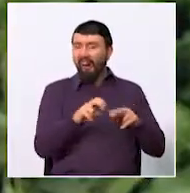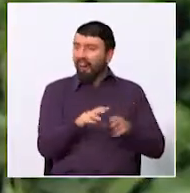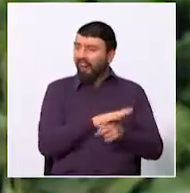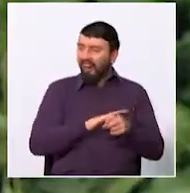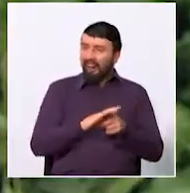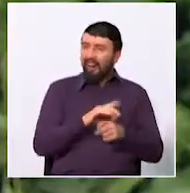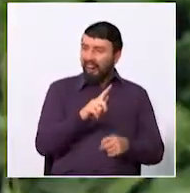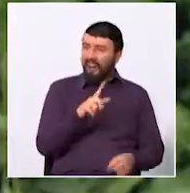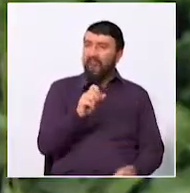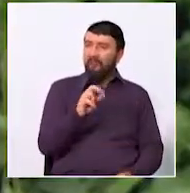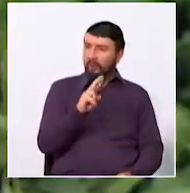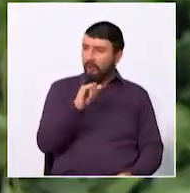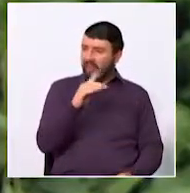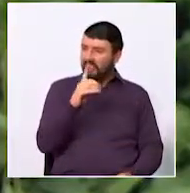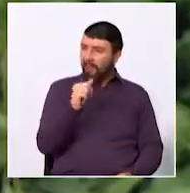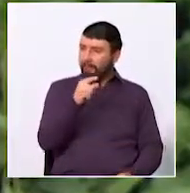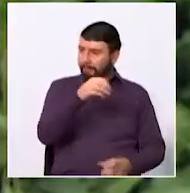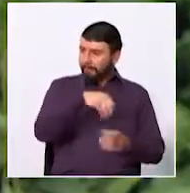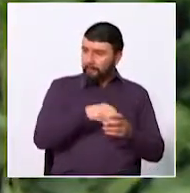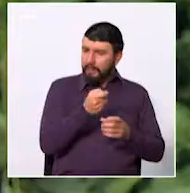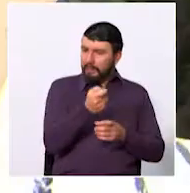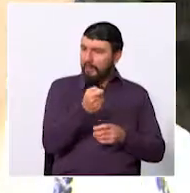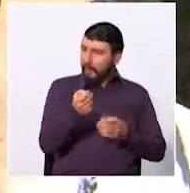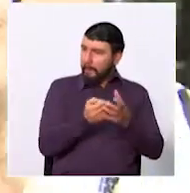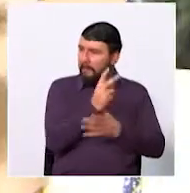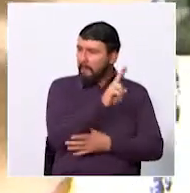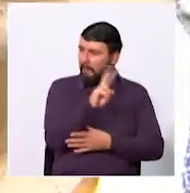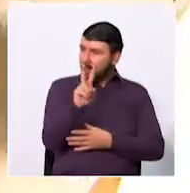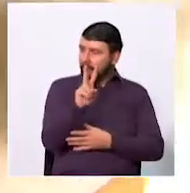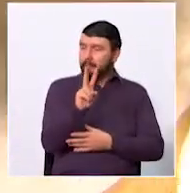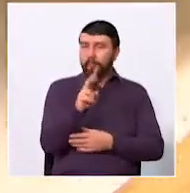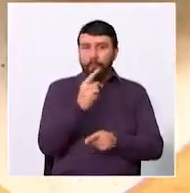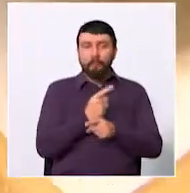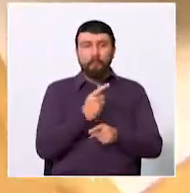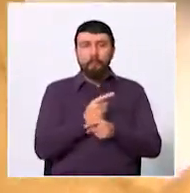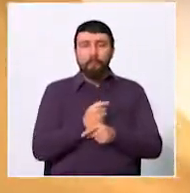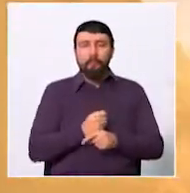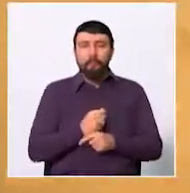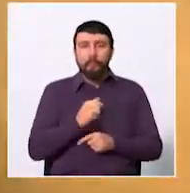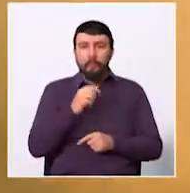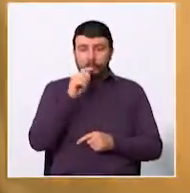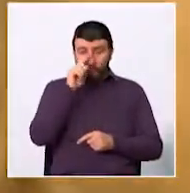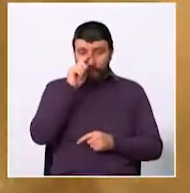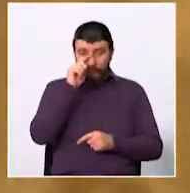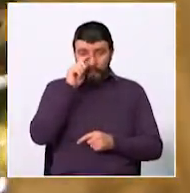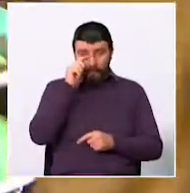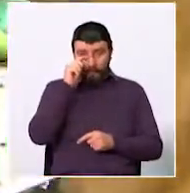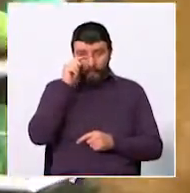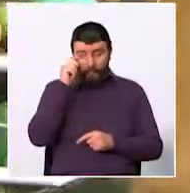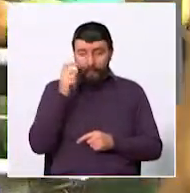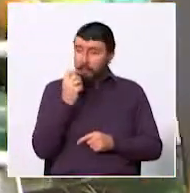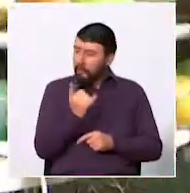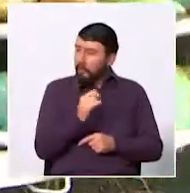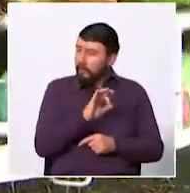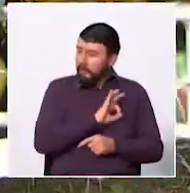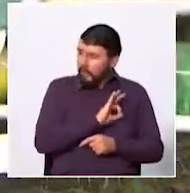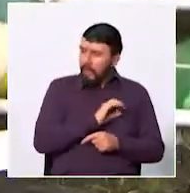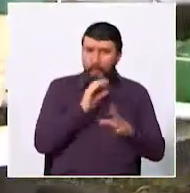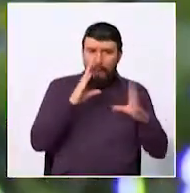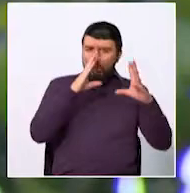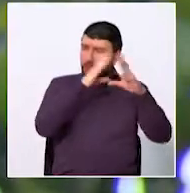jurisdicción de villa maría manizales el mismo sábado en la noche los desplazan